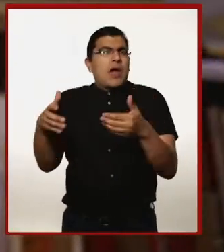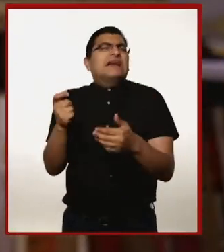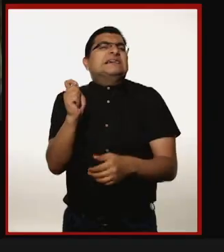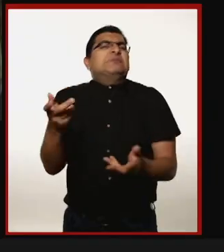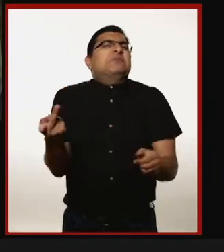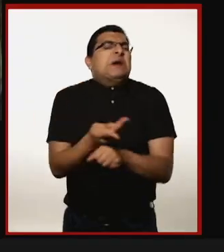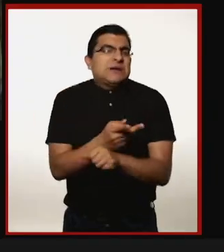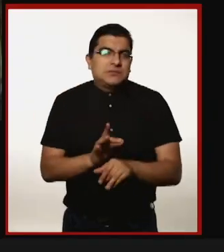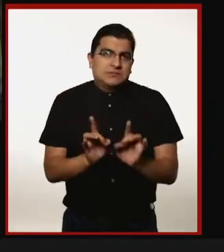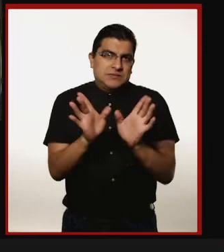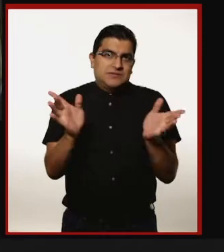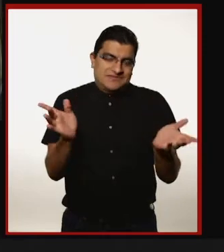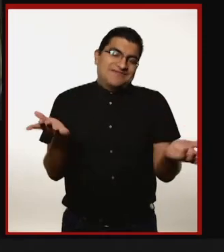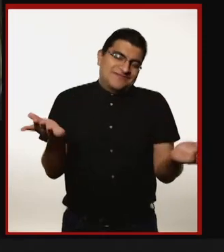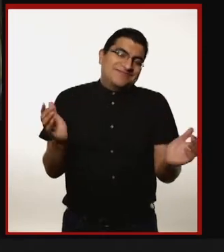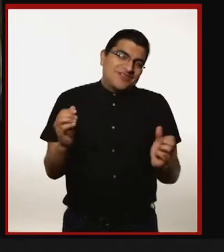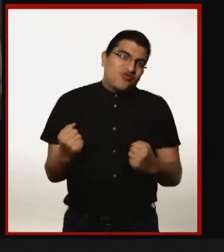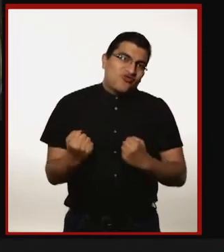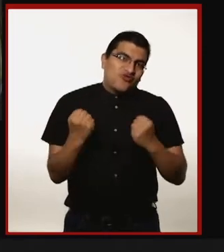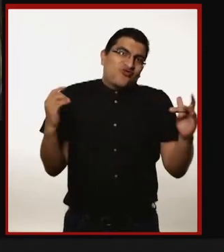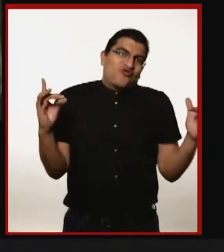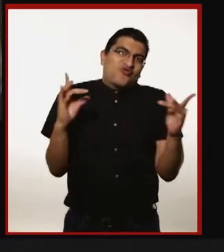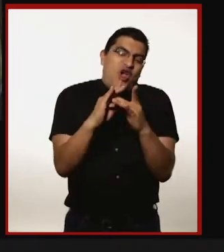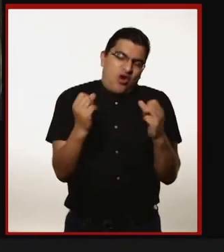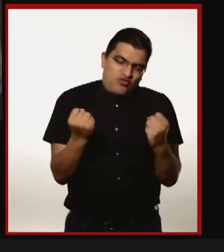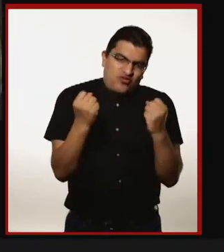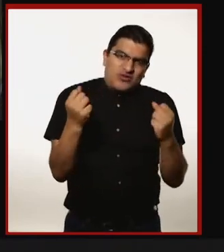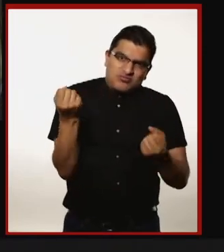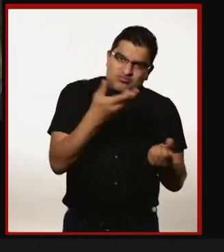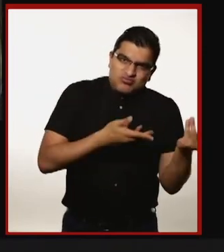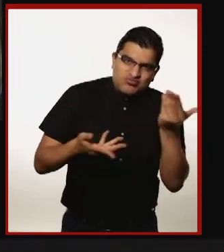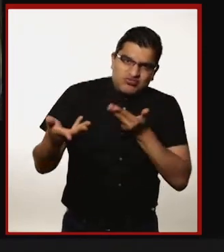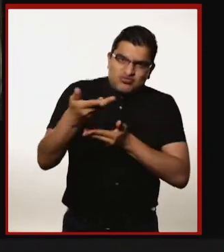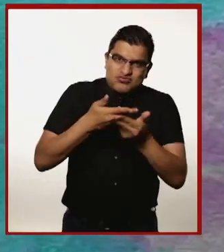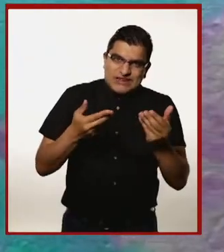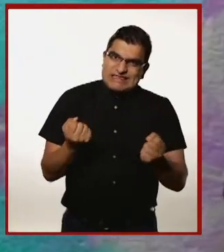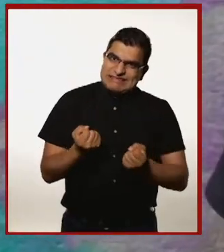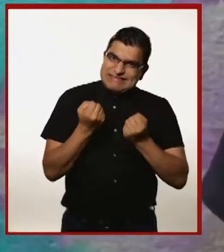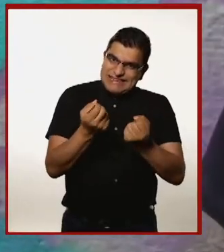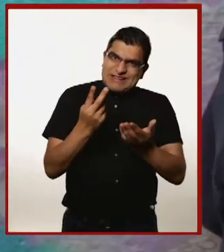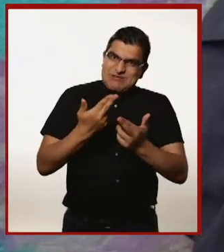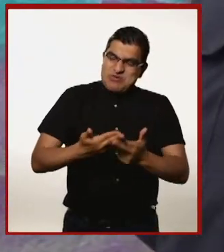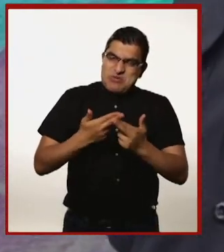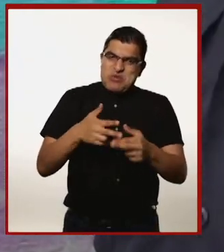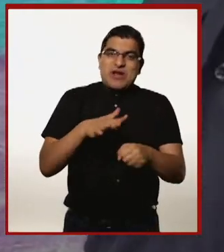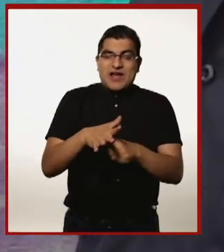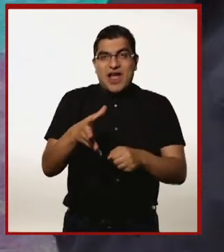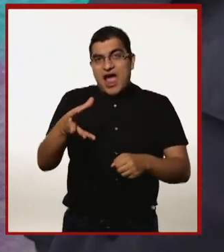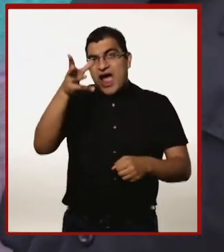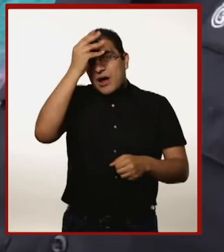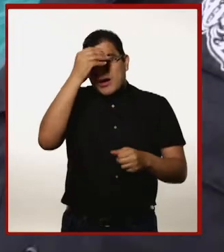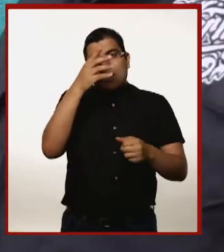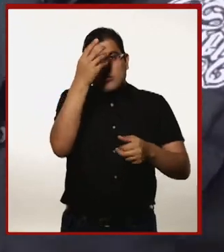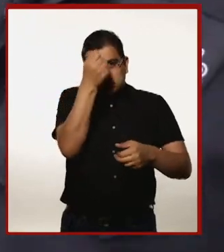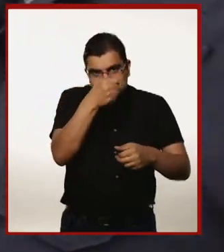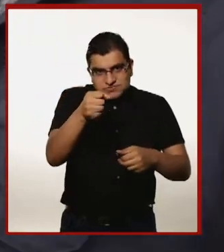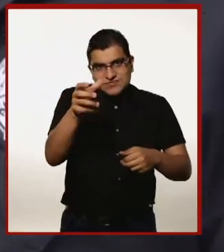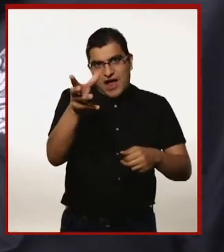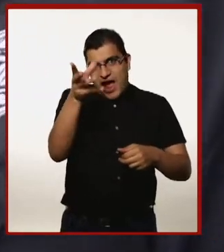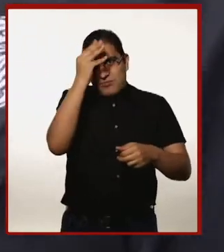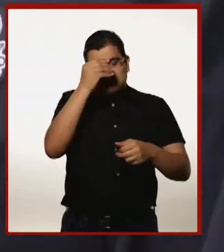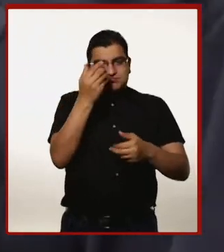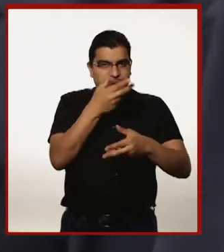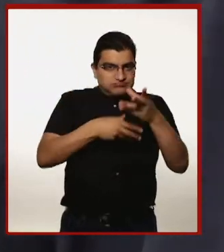comunidad? Pues justo se fortalece, ¿no? Se enriquece. Esto que decía hace un rato nos permite desarrollar más